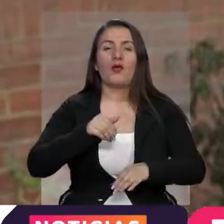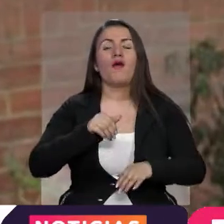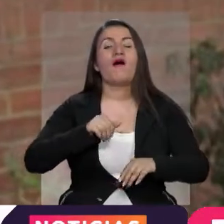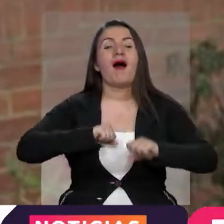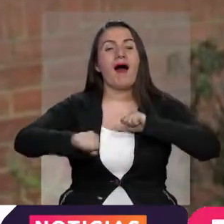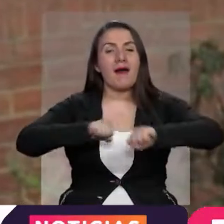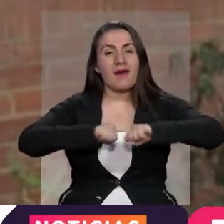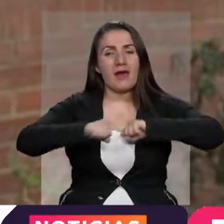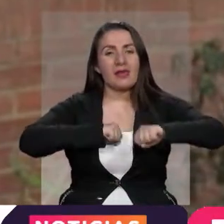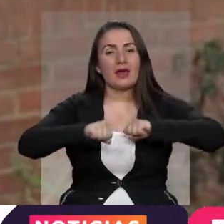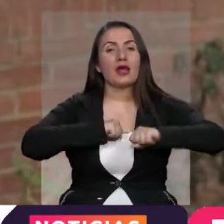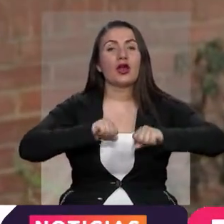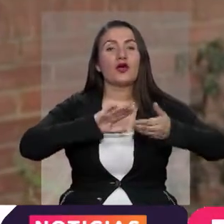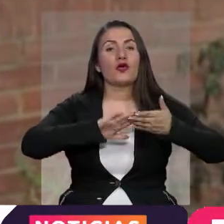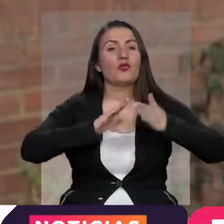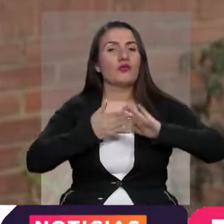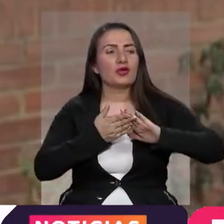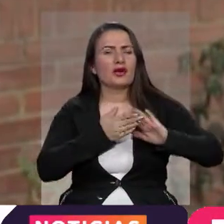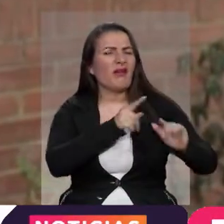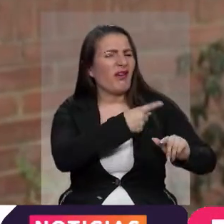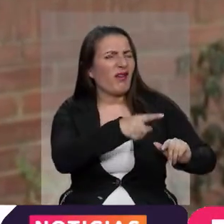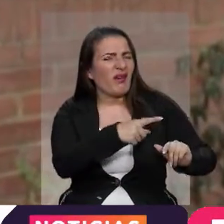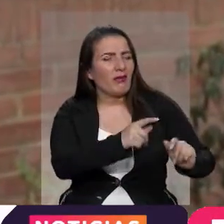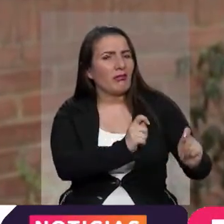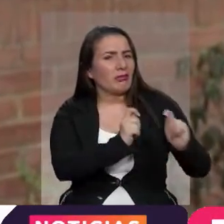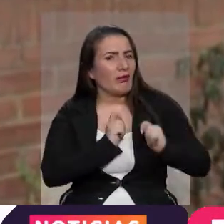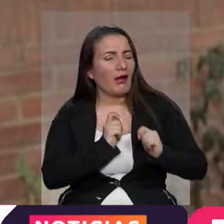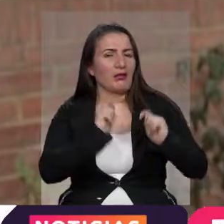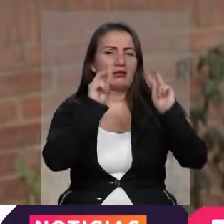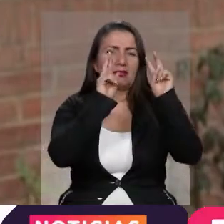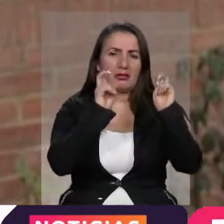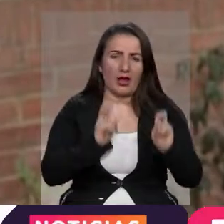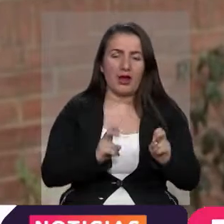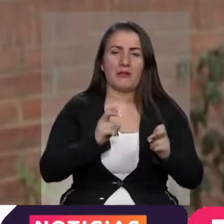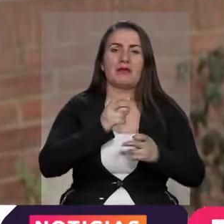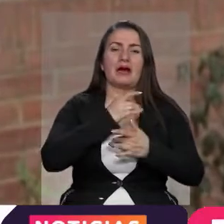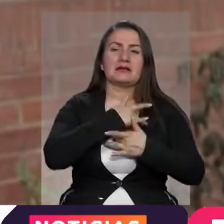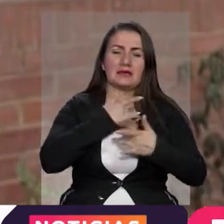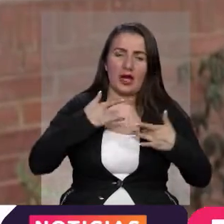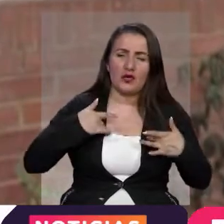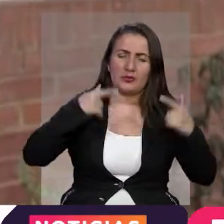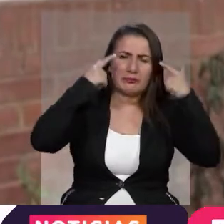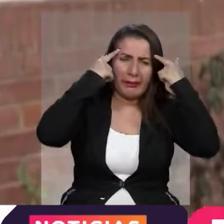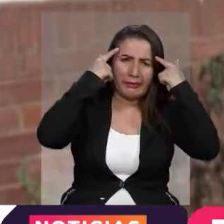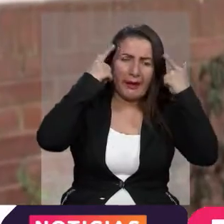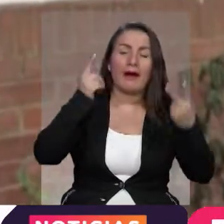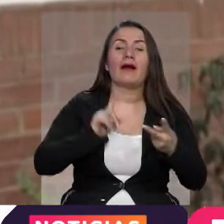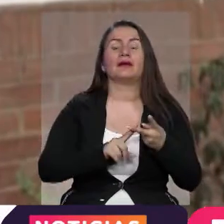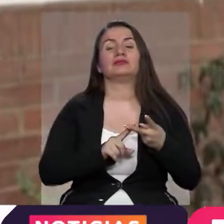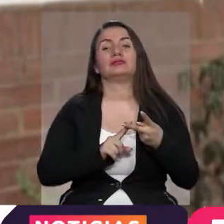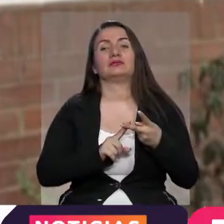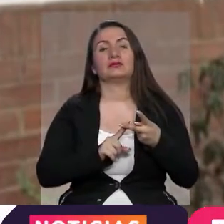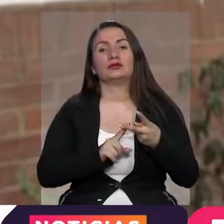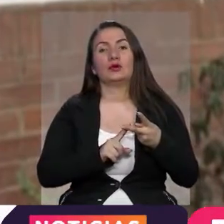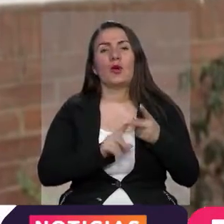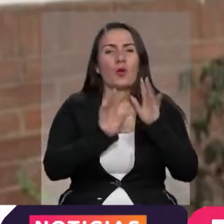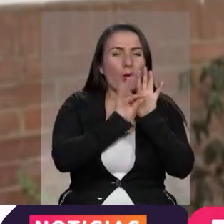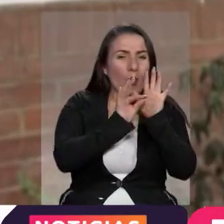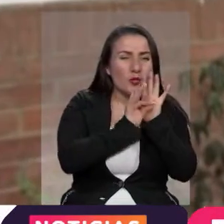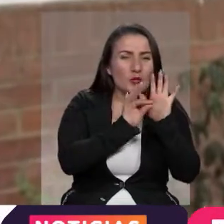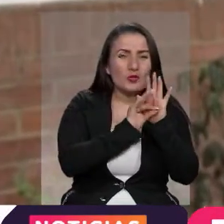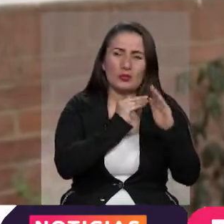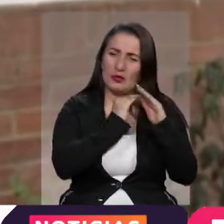comunitarios, donde se brindan diferentes temas como salud mental, todo lo que tiene que ver con consumo de